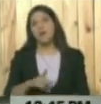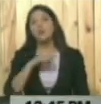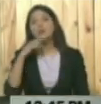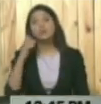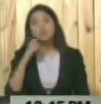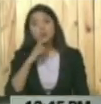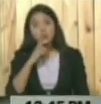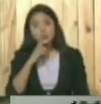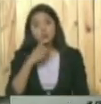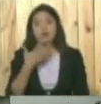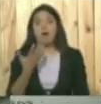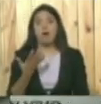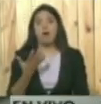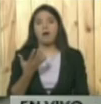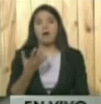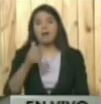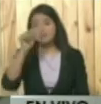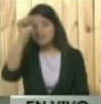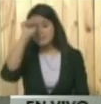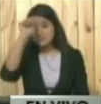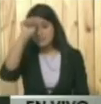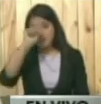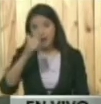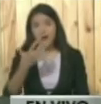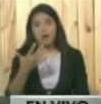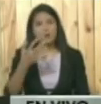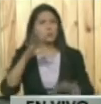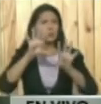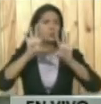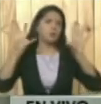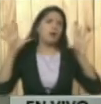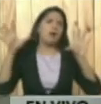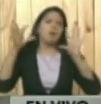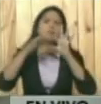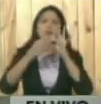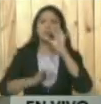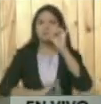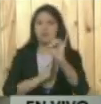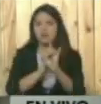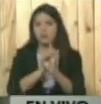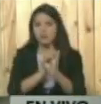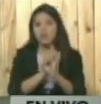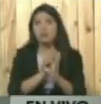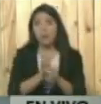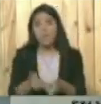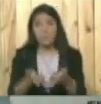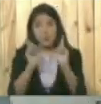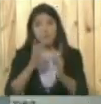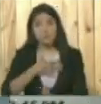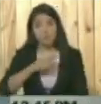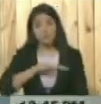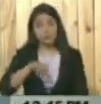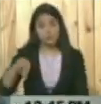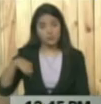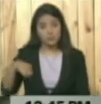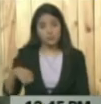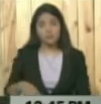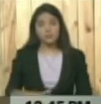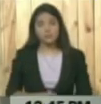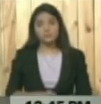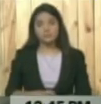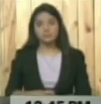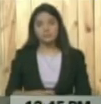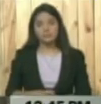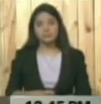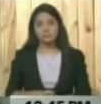Rusia, Bielorrusia, India. Una gran alianza internacional que nos ha permitido además traer